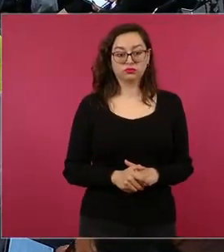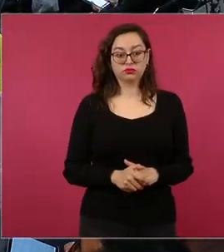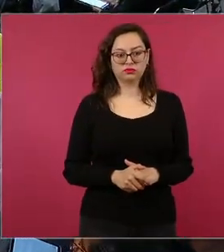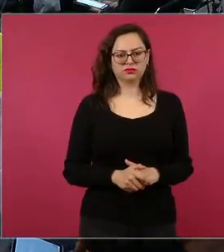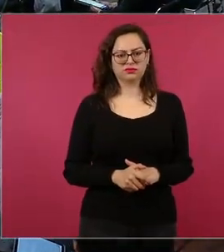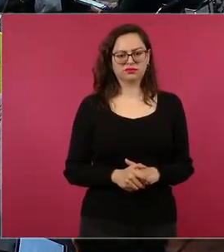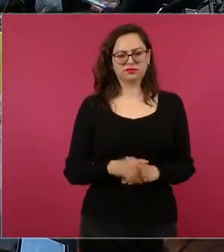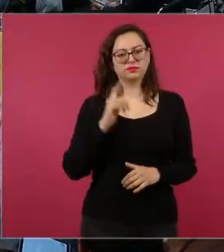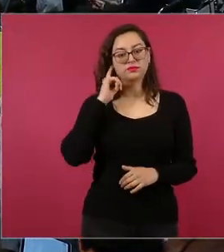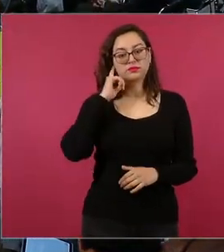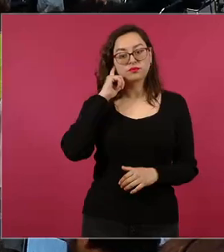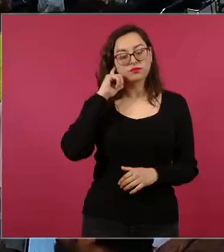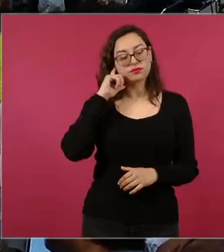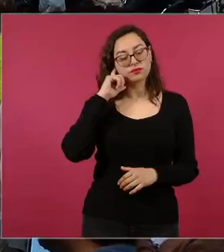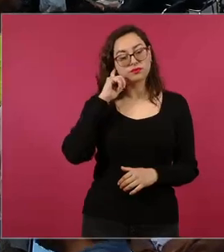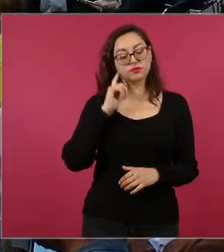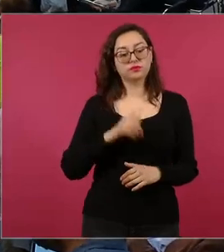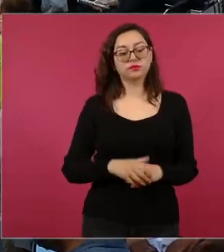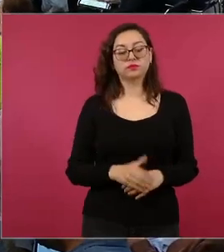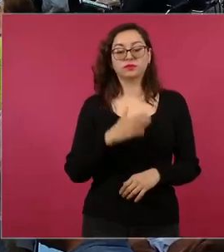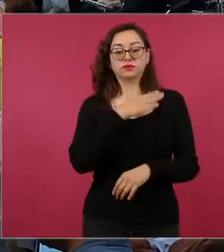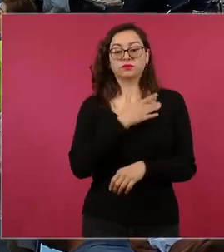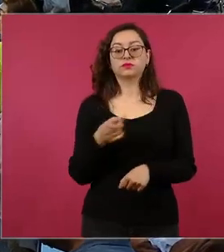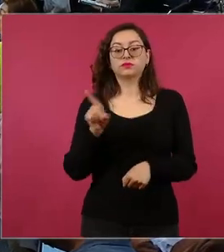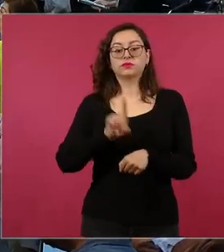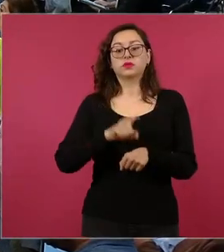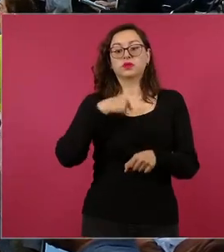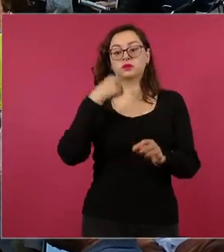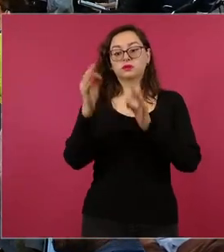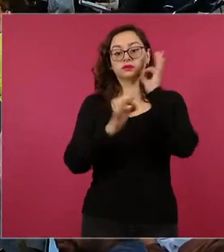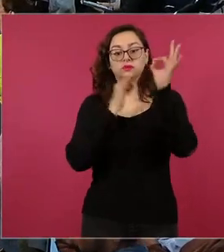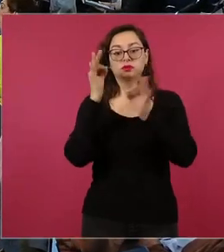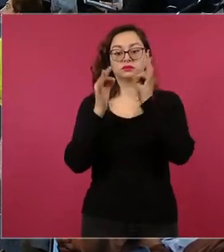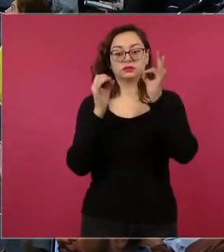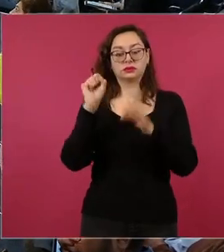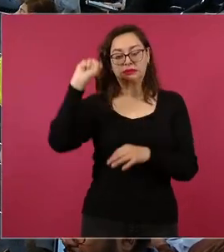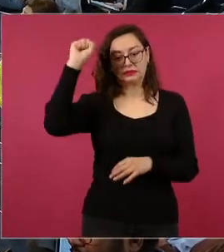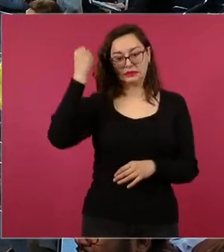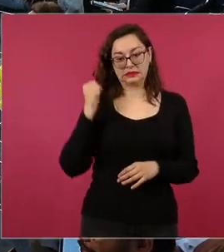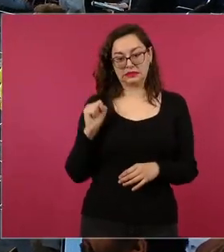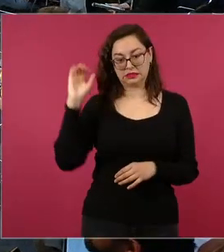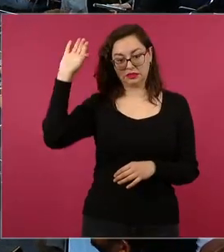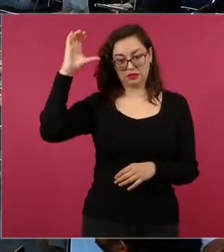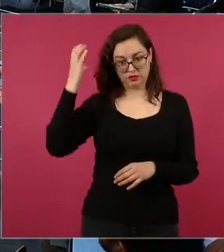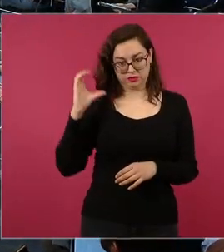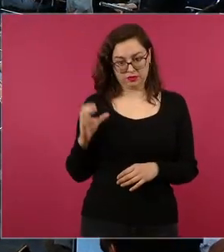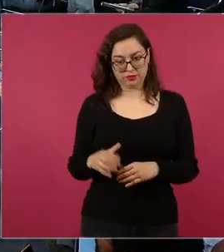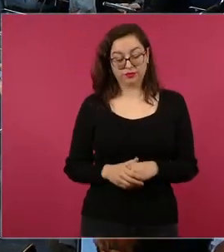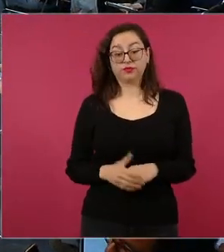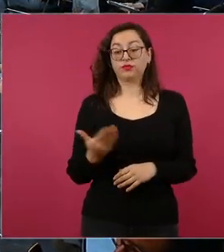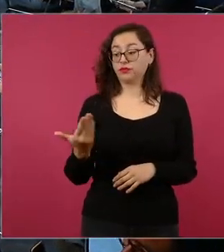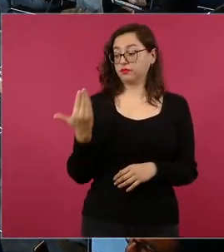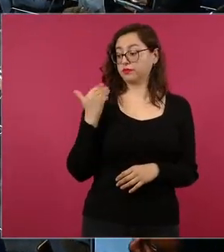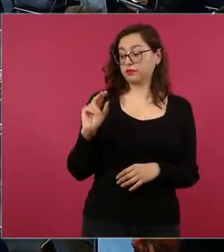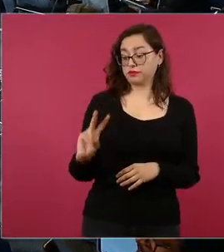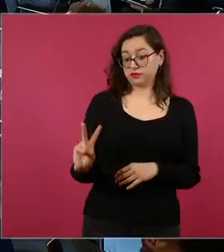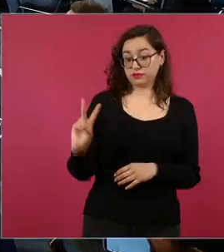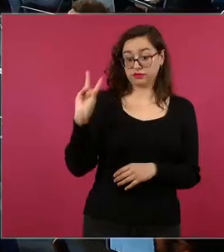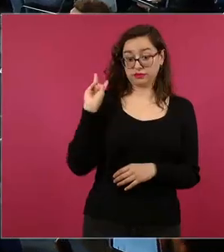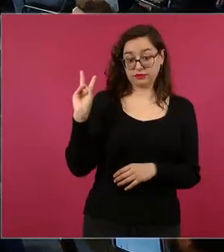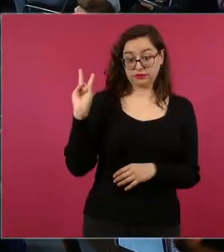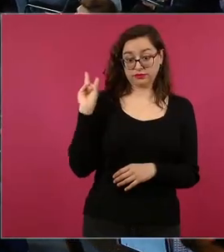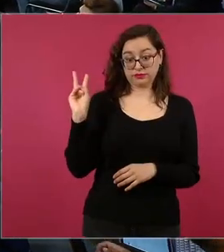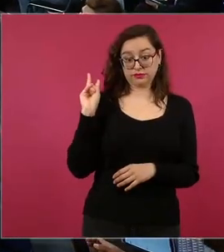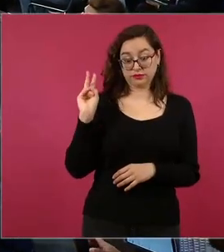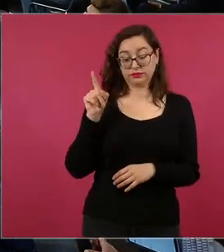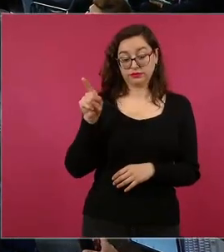Buenos días, presidente. Martínez, de Sinaloa, precisamente en Culiacán. Este fin de semana, el viernes para ser exacto, se